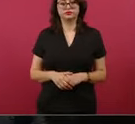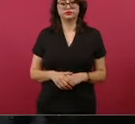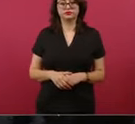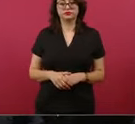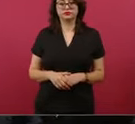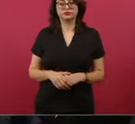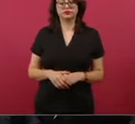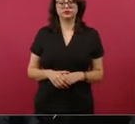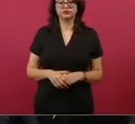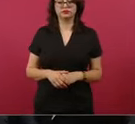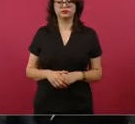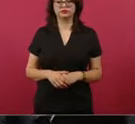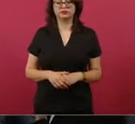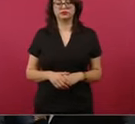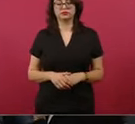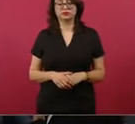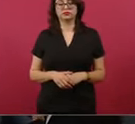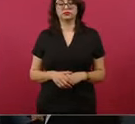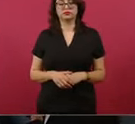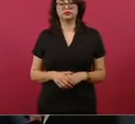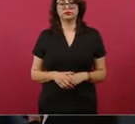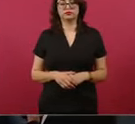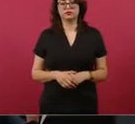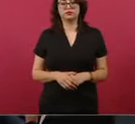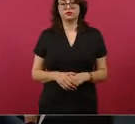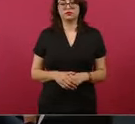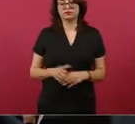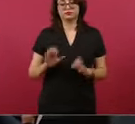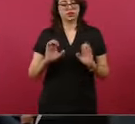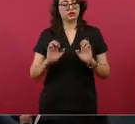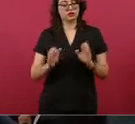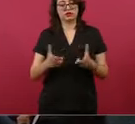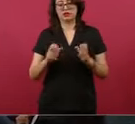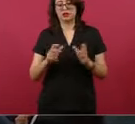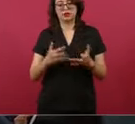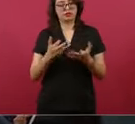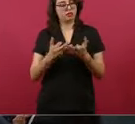le quitan una franja a Chiapas